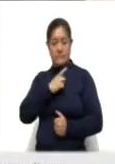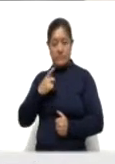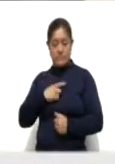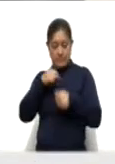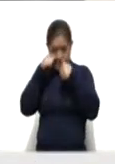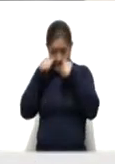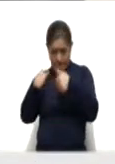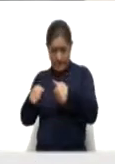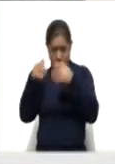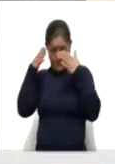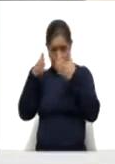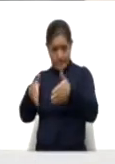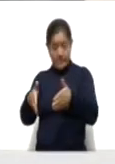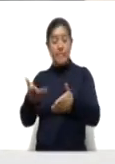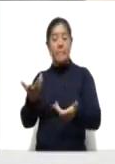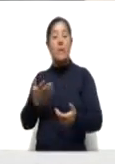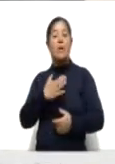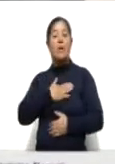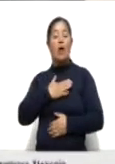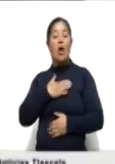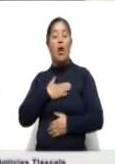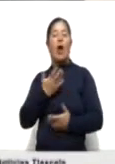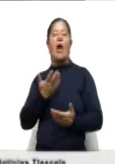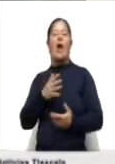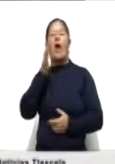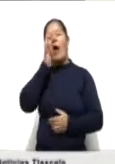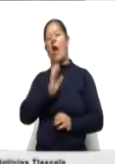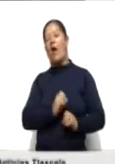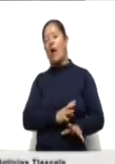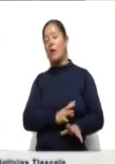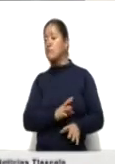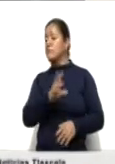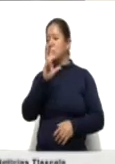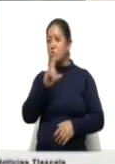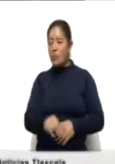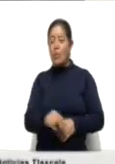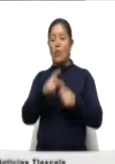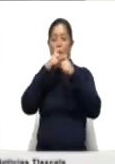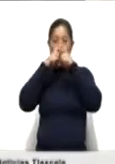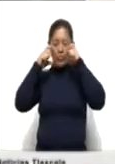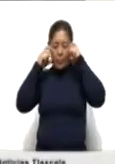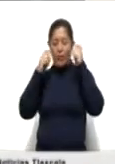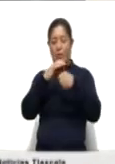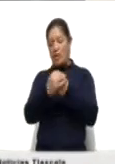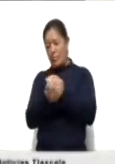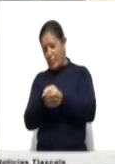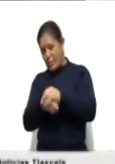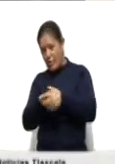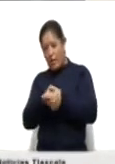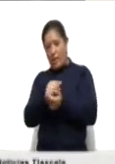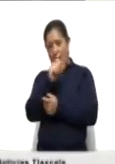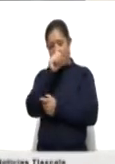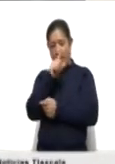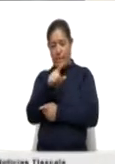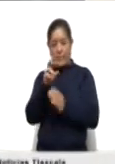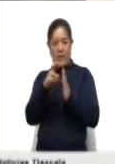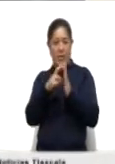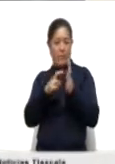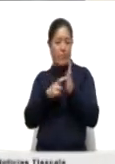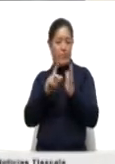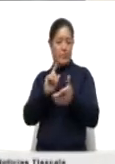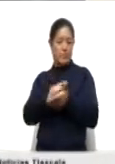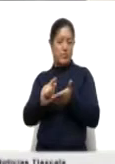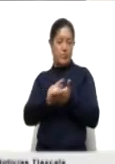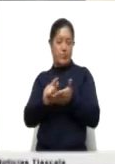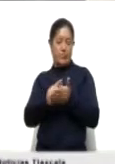no confiarnos, el uso de cubrebocas, el lavado frecuente de manos o la higienización